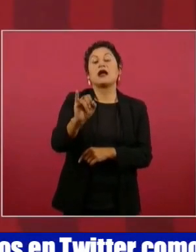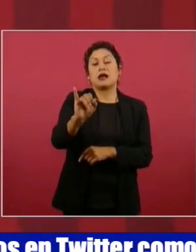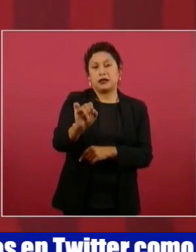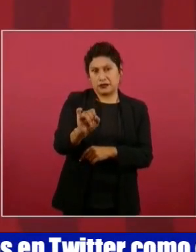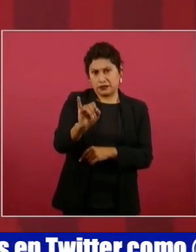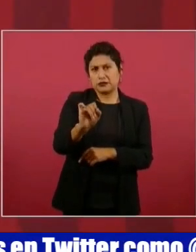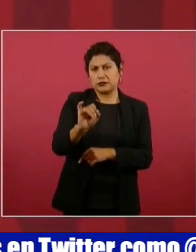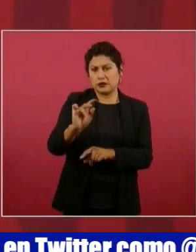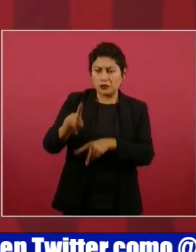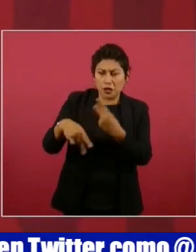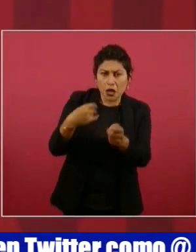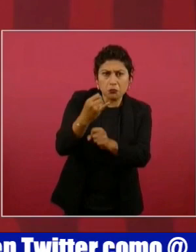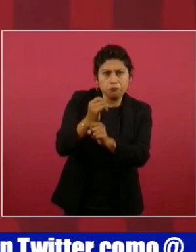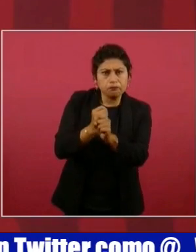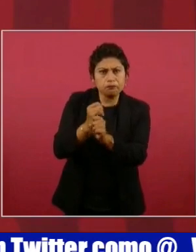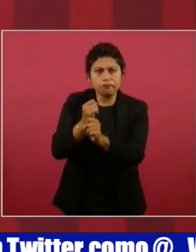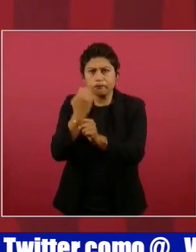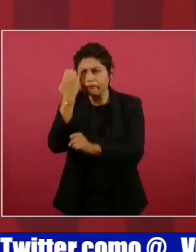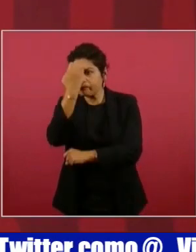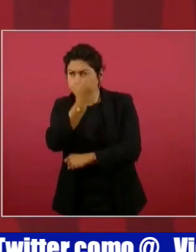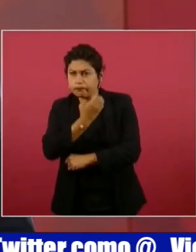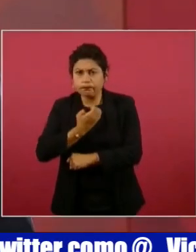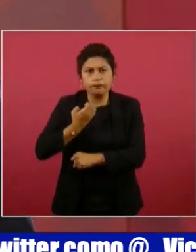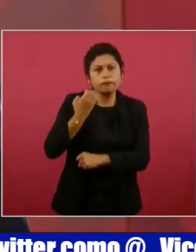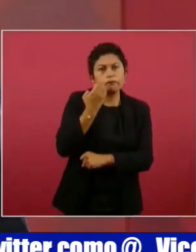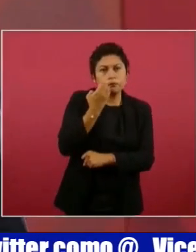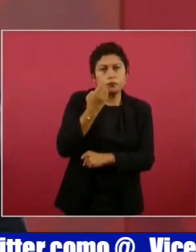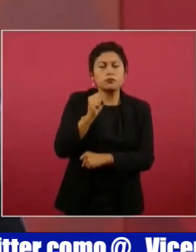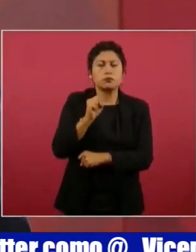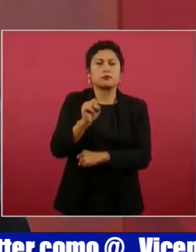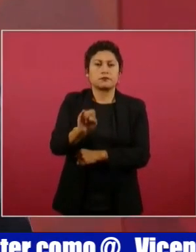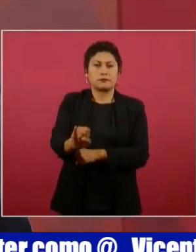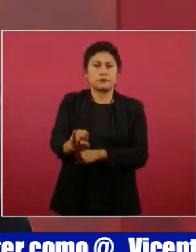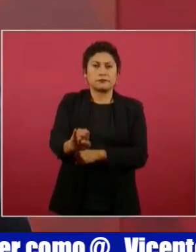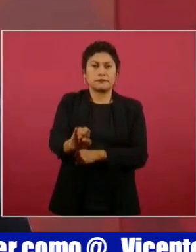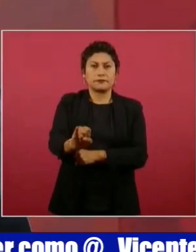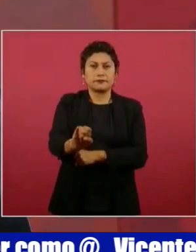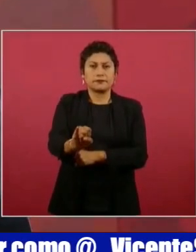inspecciones, ¿sí?, de manera muy extraña,